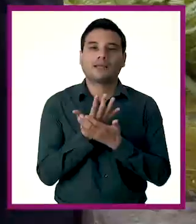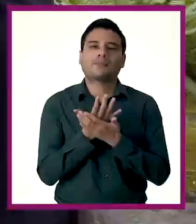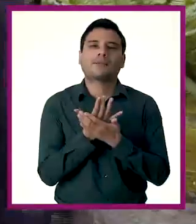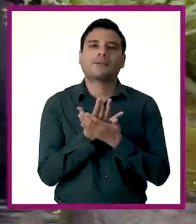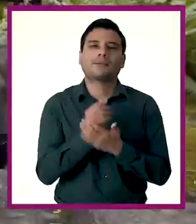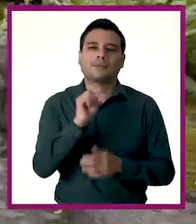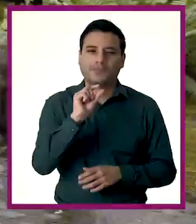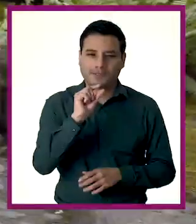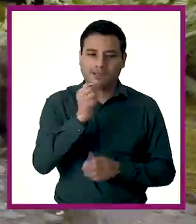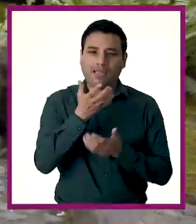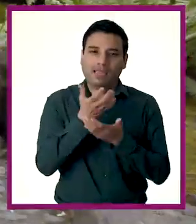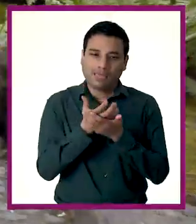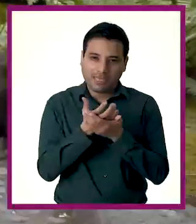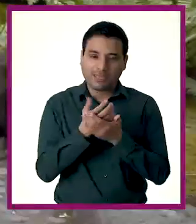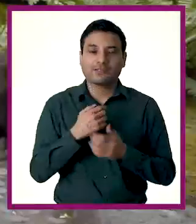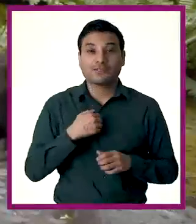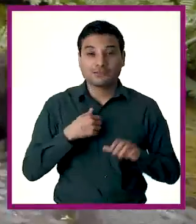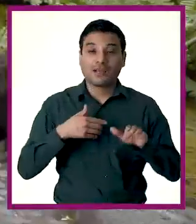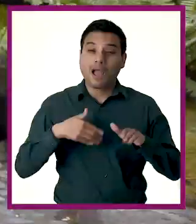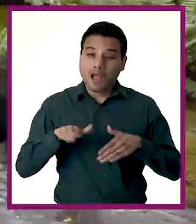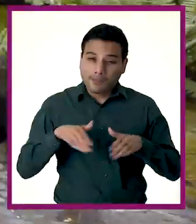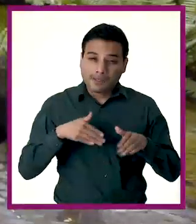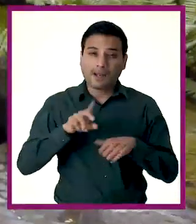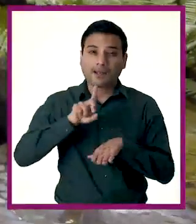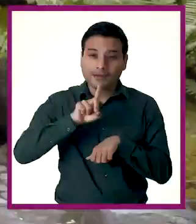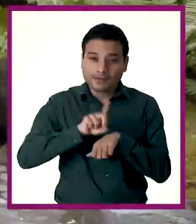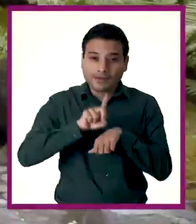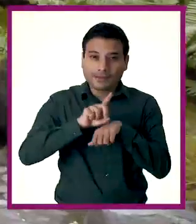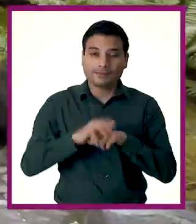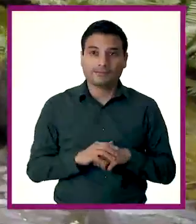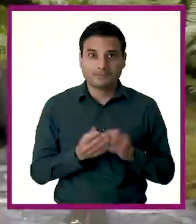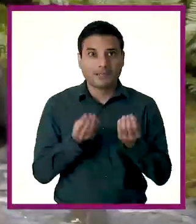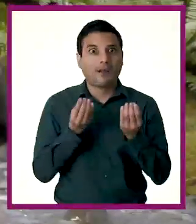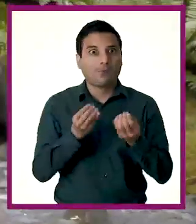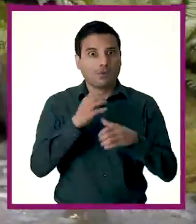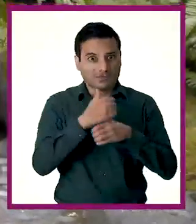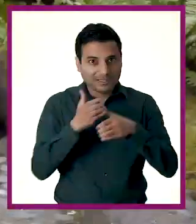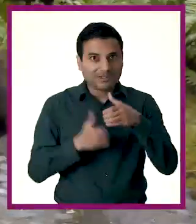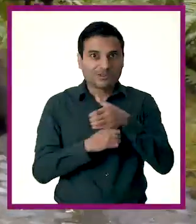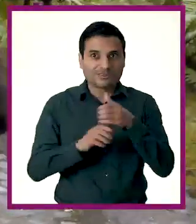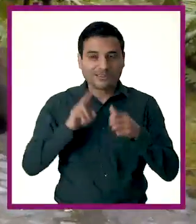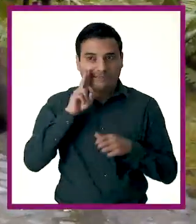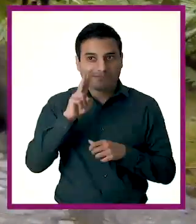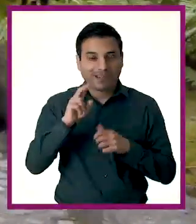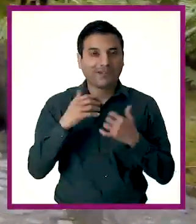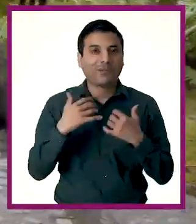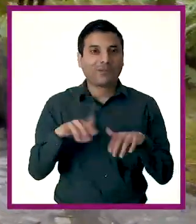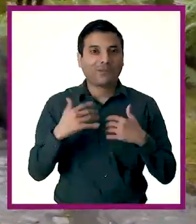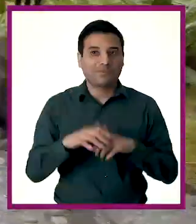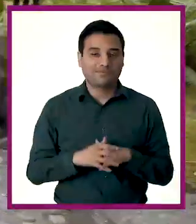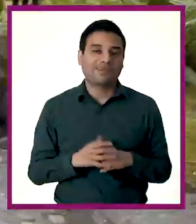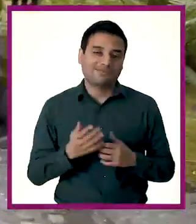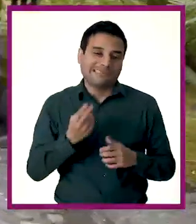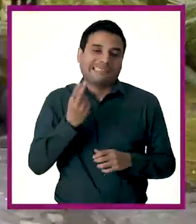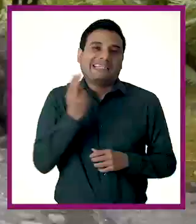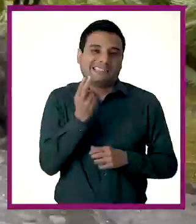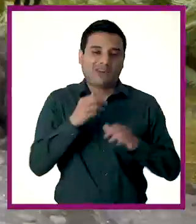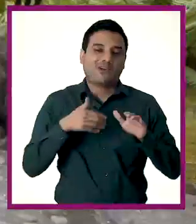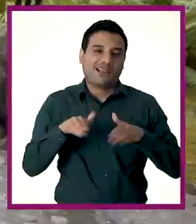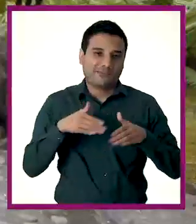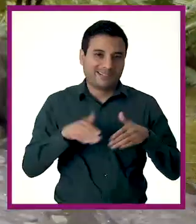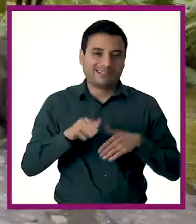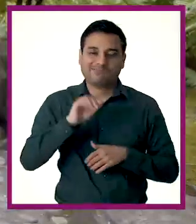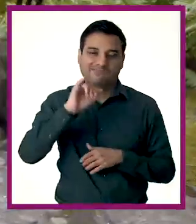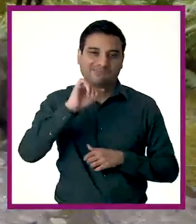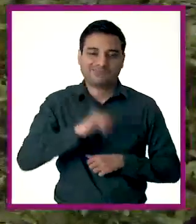Ay, dame un respiro porque ya llevo días caminando. Mucho que ver. Sí, pero pues solamente así se conoce,